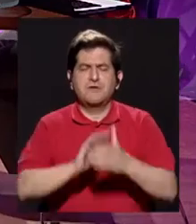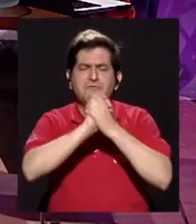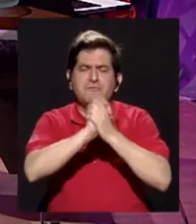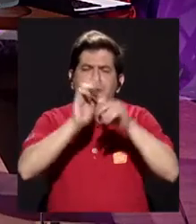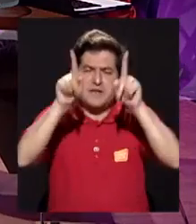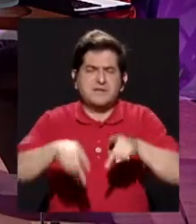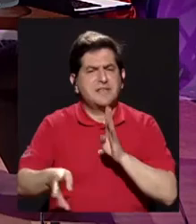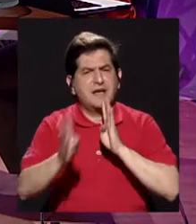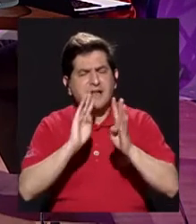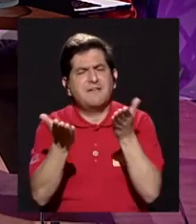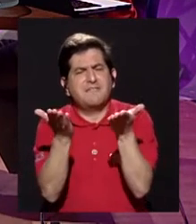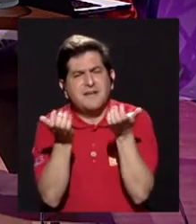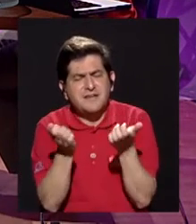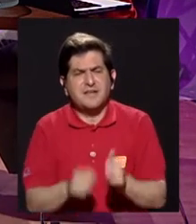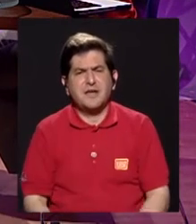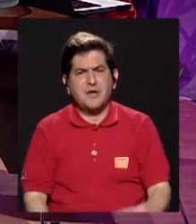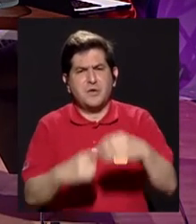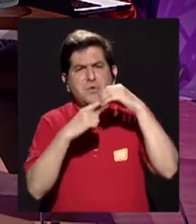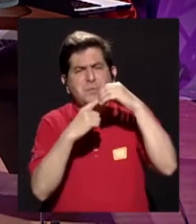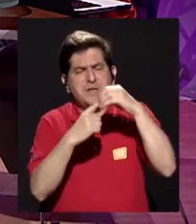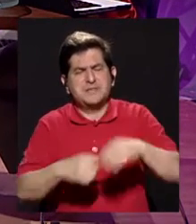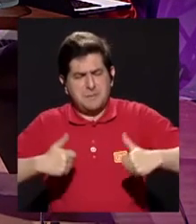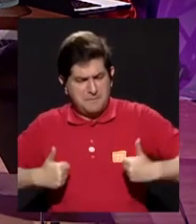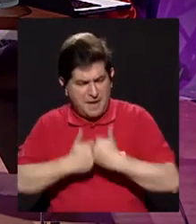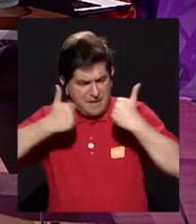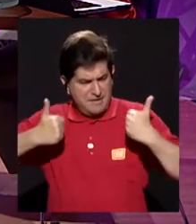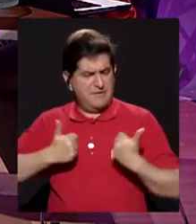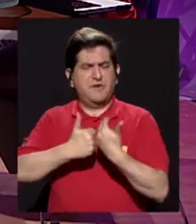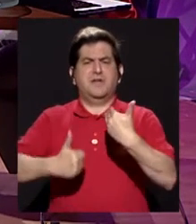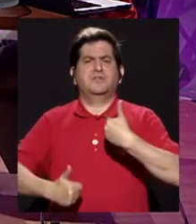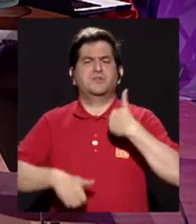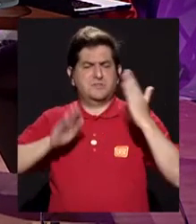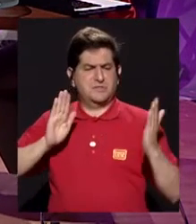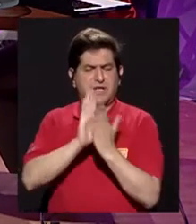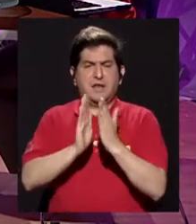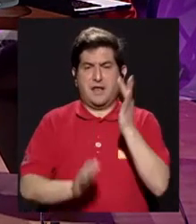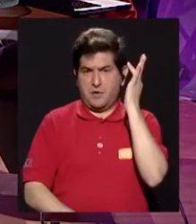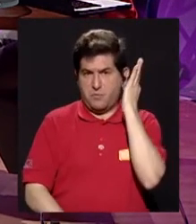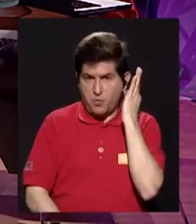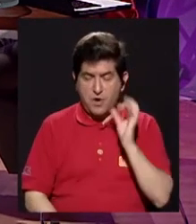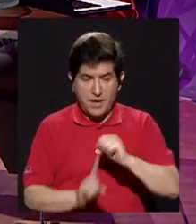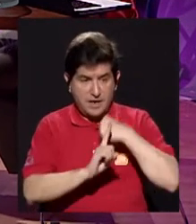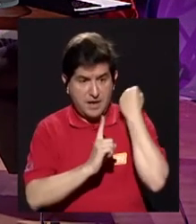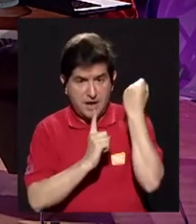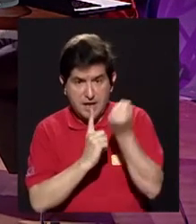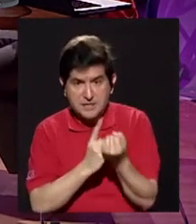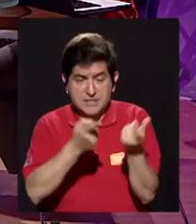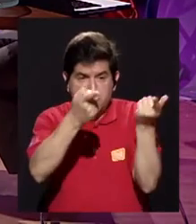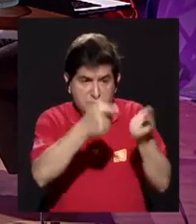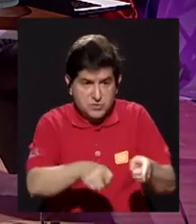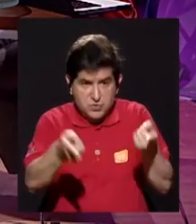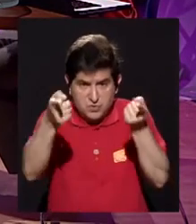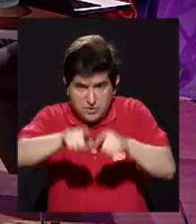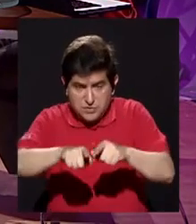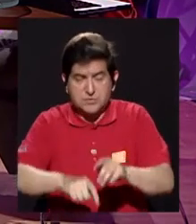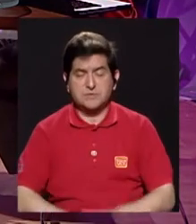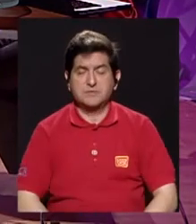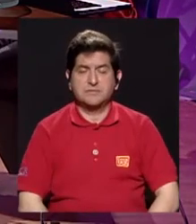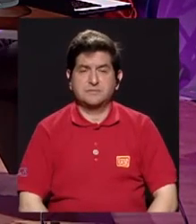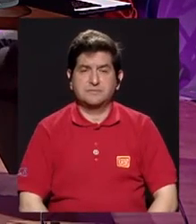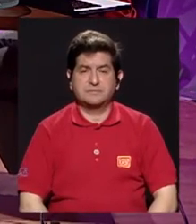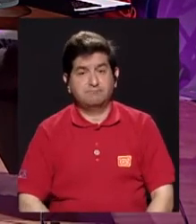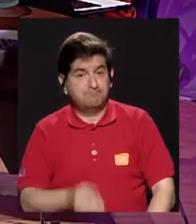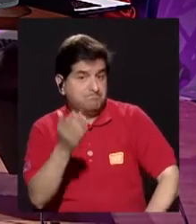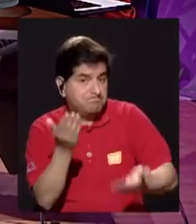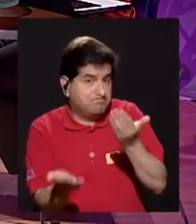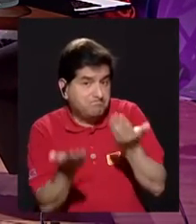gustaría que conversaran un poco de los principales desafíos que han tenido que enfrentar como mujeres ante los retos que se han propuesto. No sé, tal